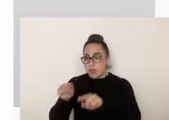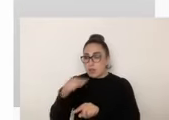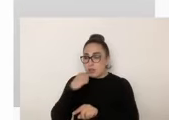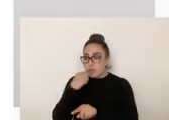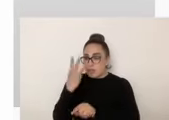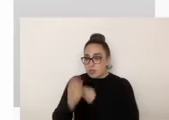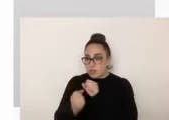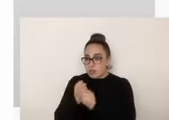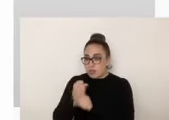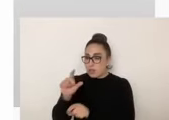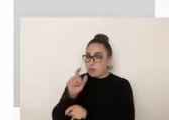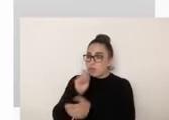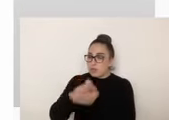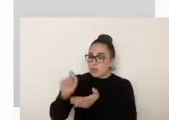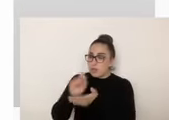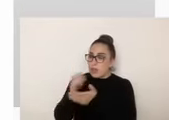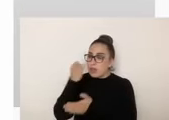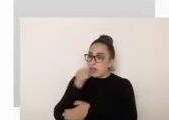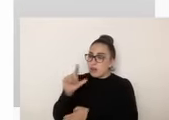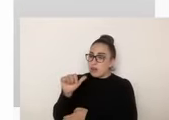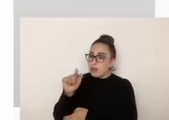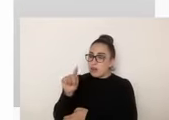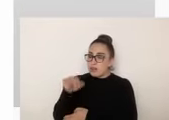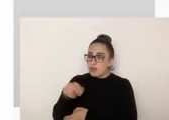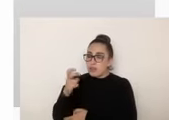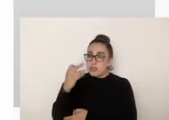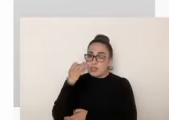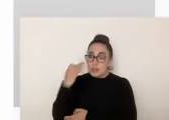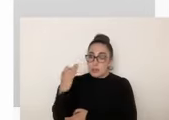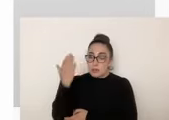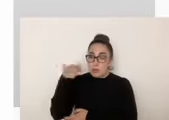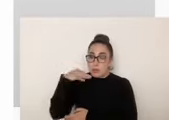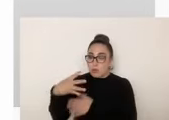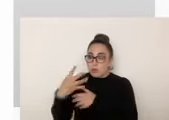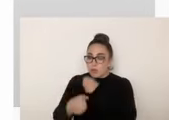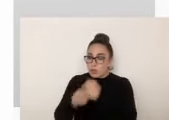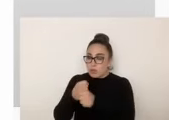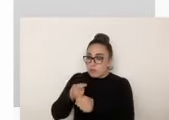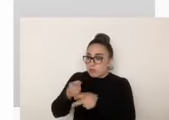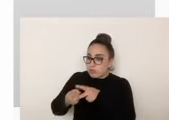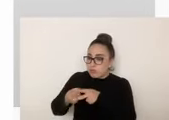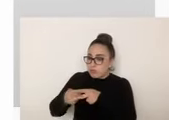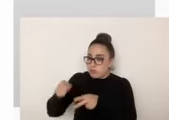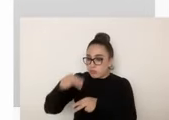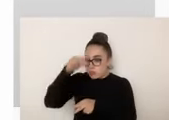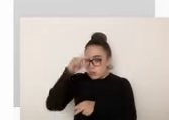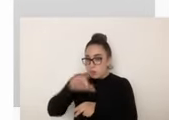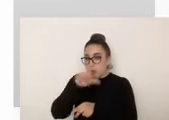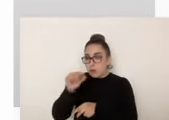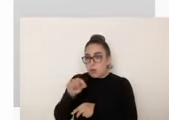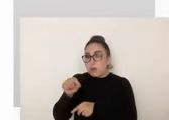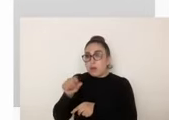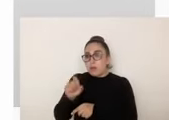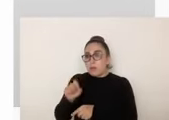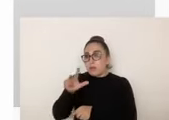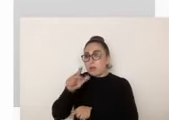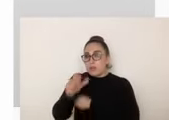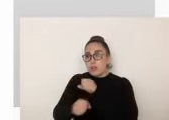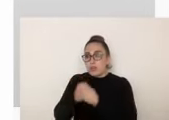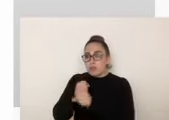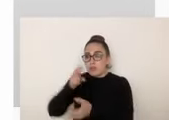una persona que el conocimiento matemático de la época lo tenía con los 14, y a los 18 pasó un año en cama porque, claro, eso no se puede vivir una